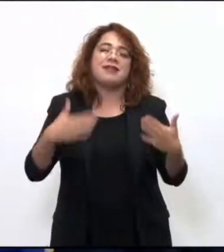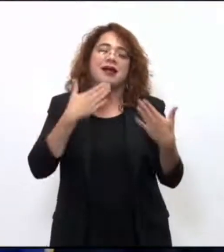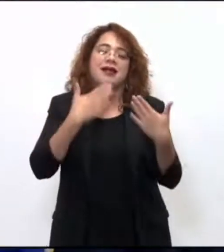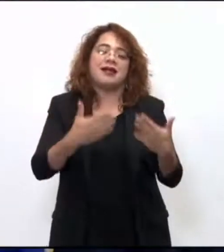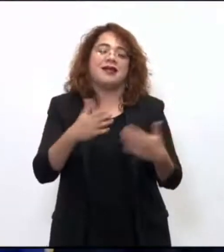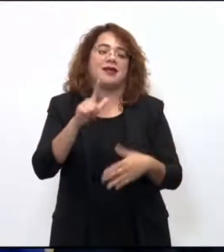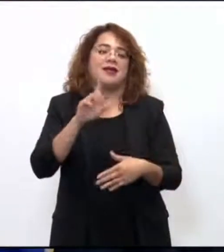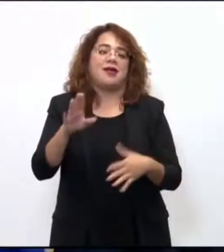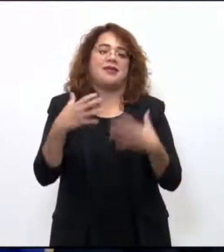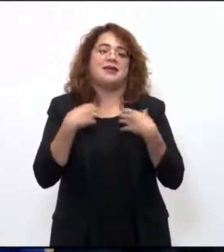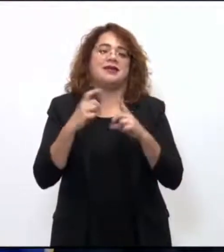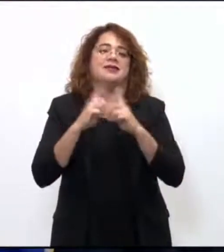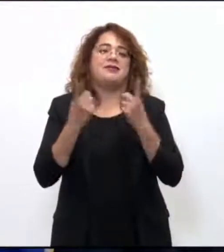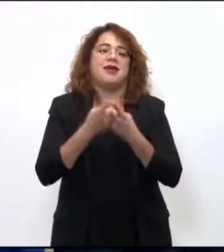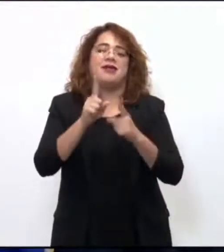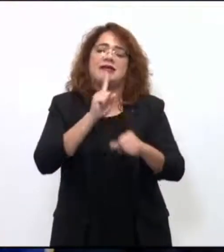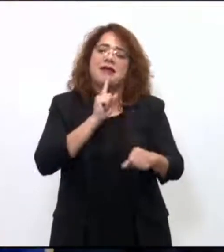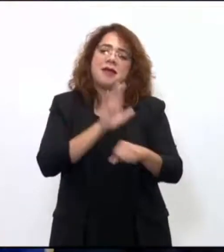su dedicación.